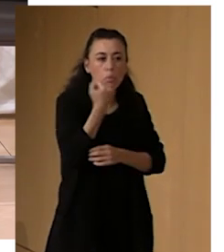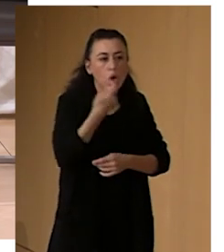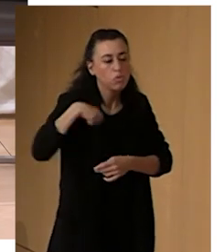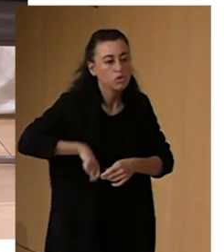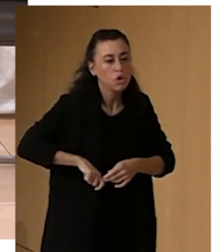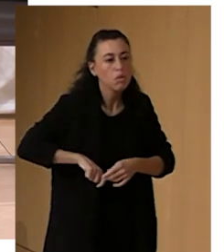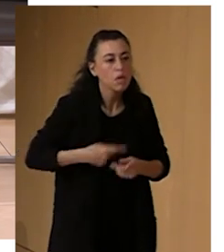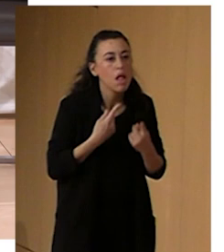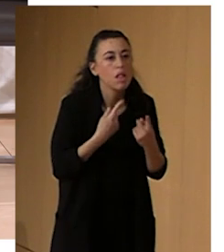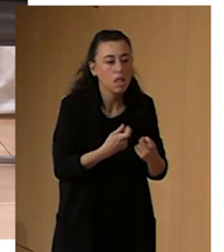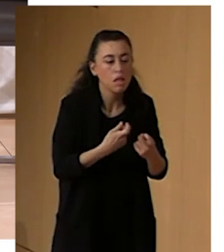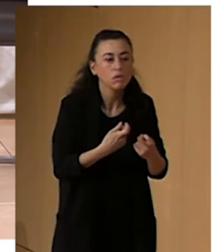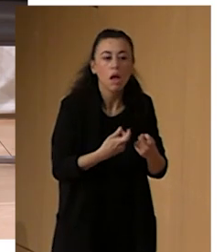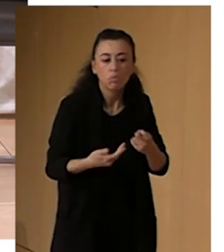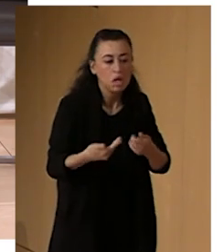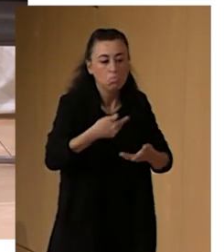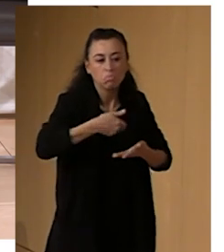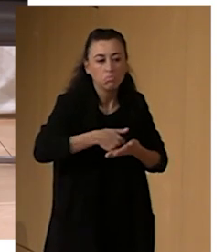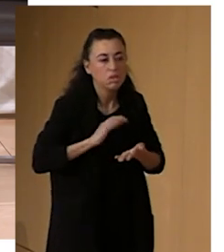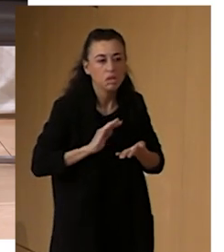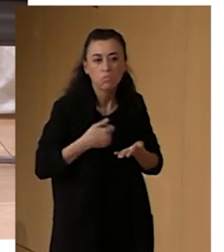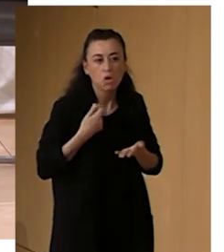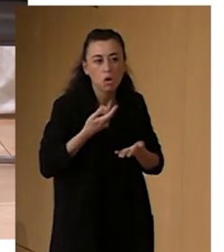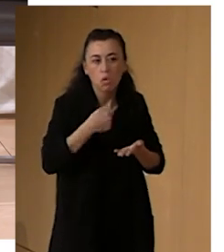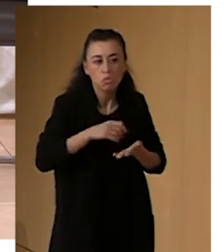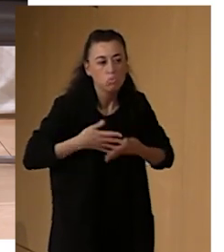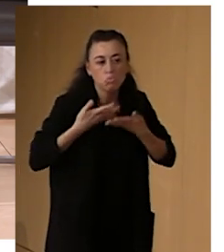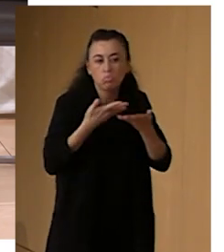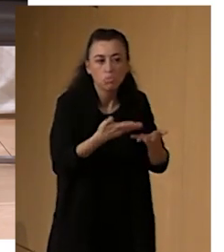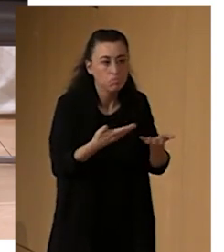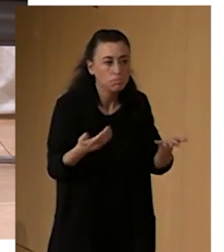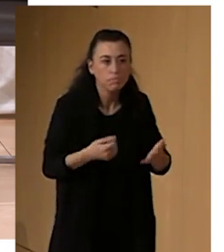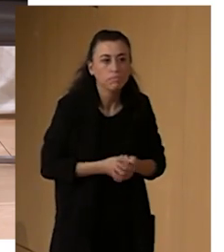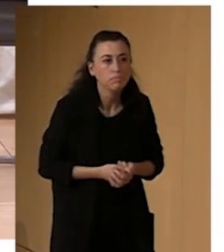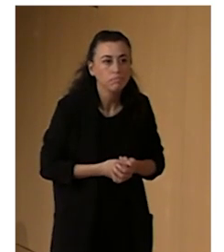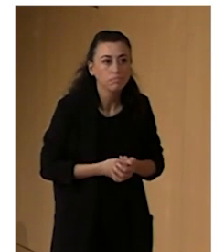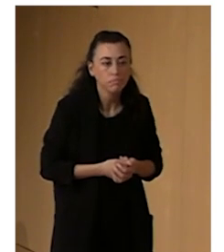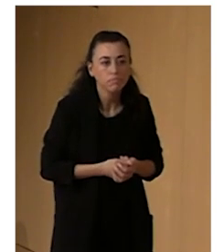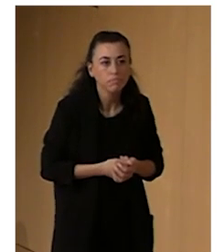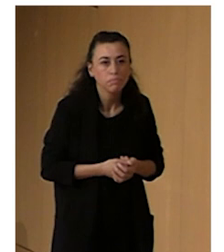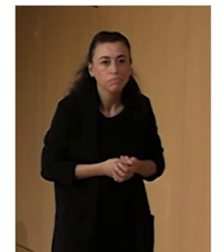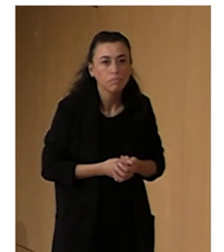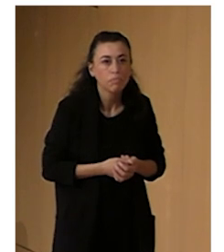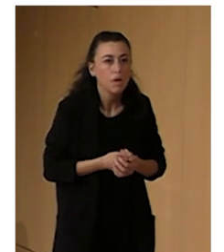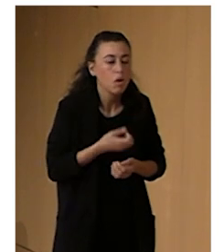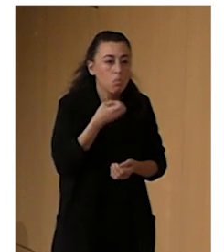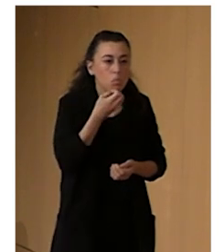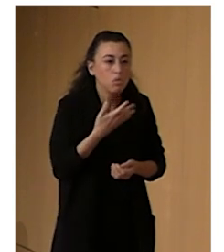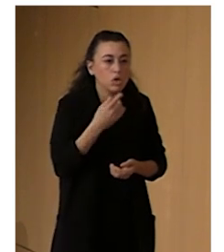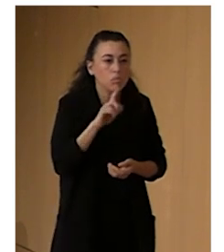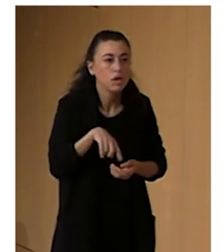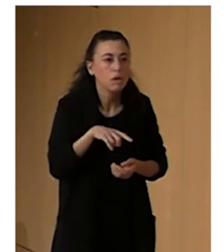tienen si van demandando lo que necesitan y y lo vamos ofreciendo y y luego bueno en el dentro